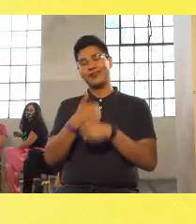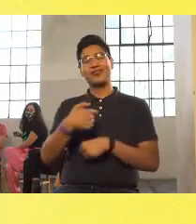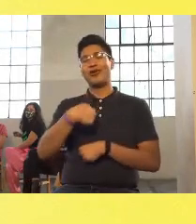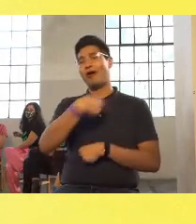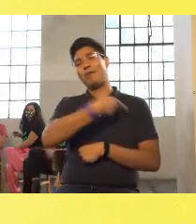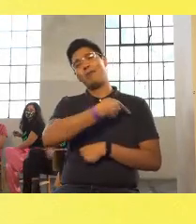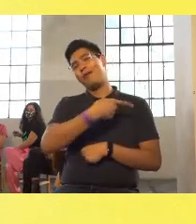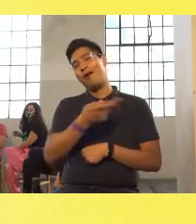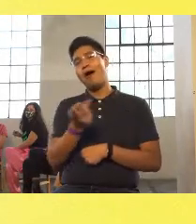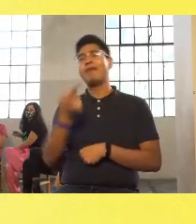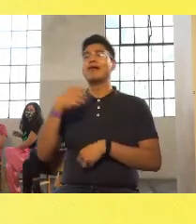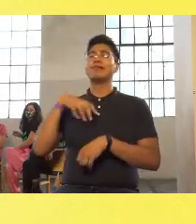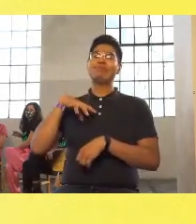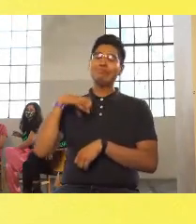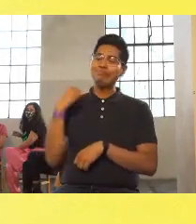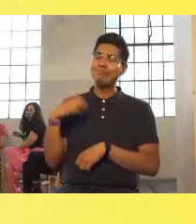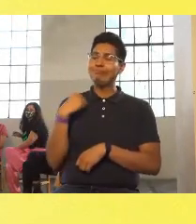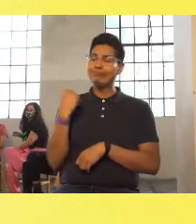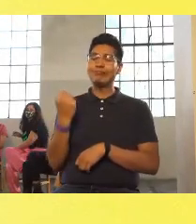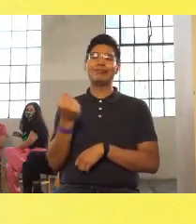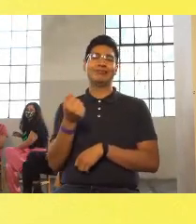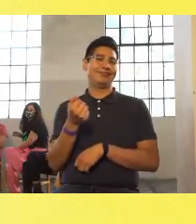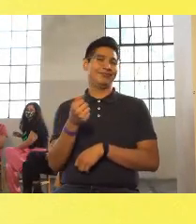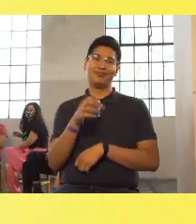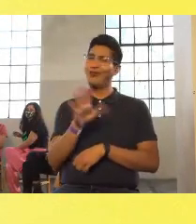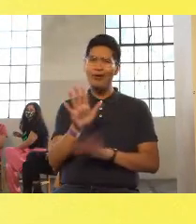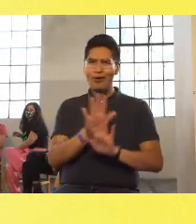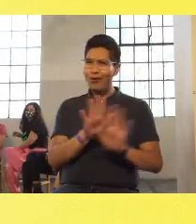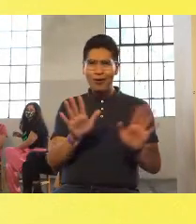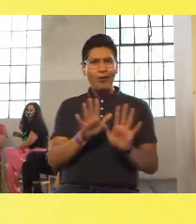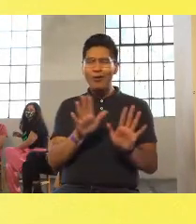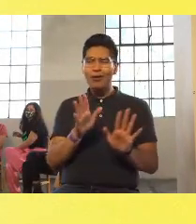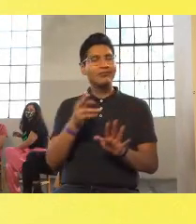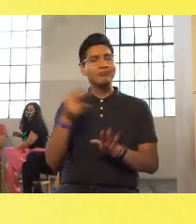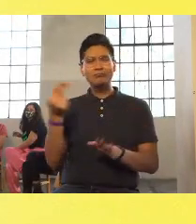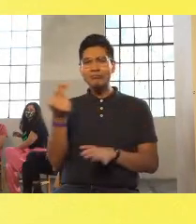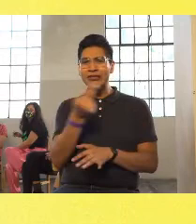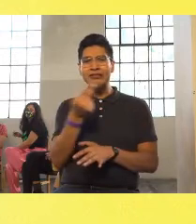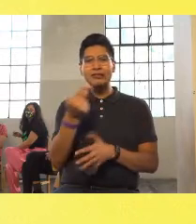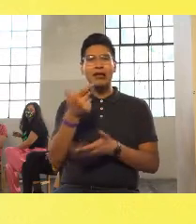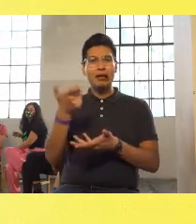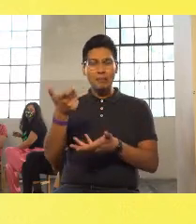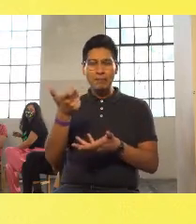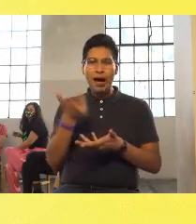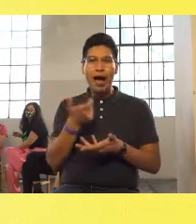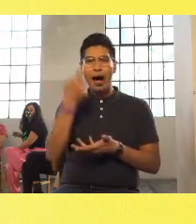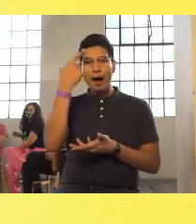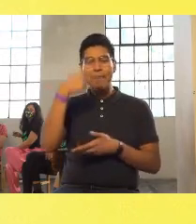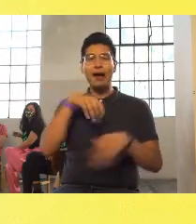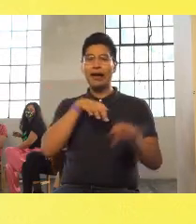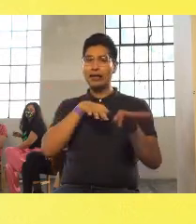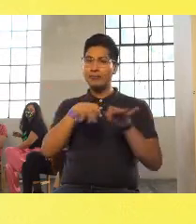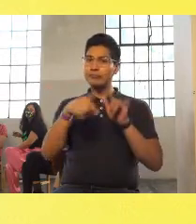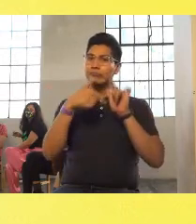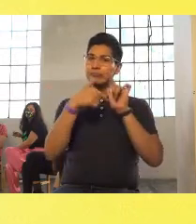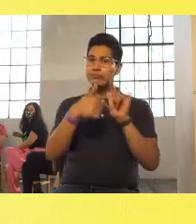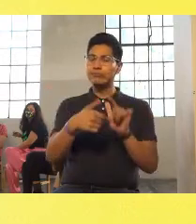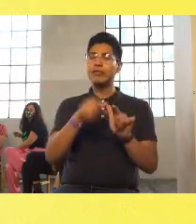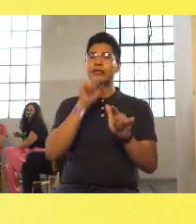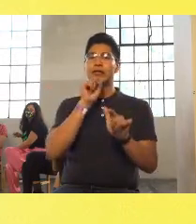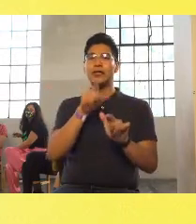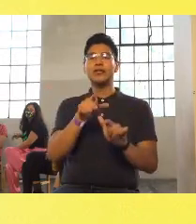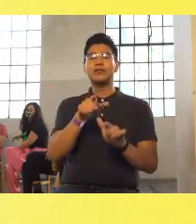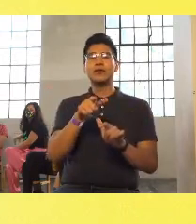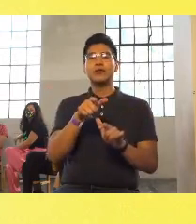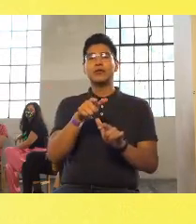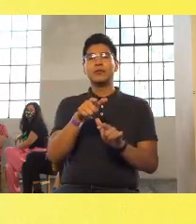la precariedad en pos de mis ideales y pues eso, el trabajo y mediar